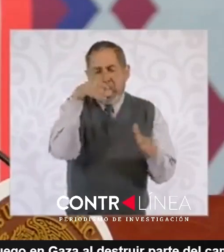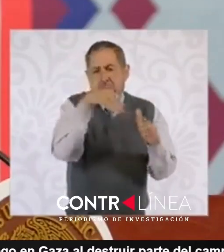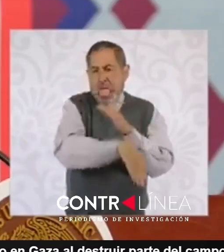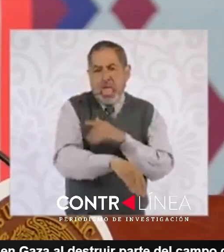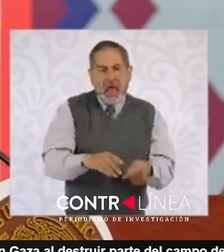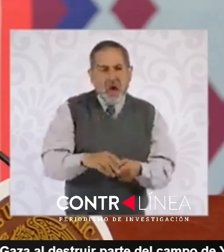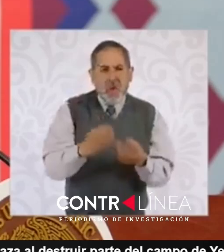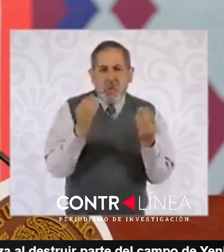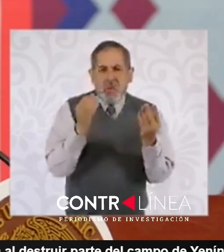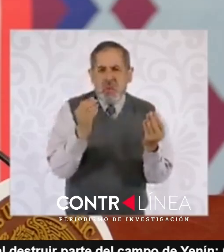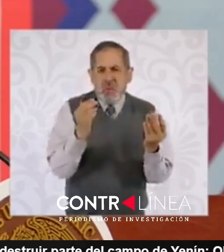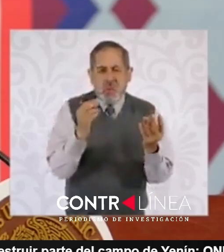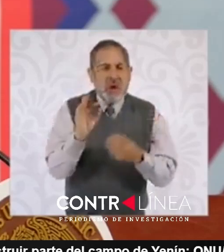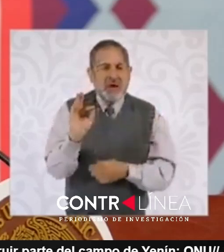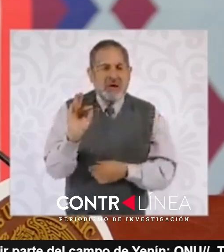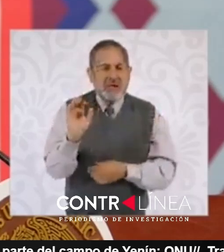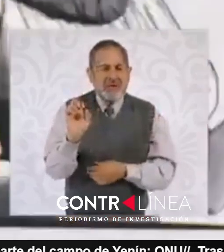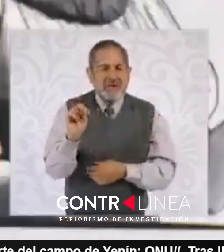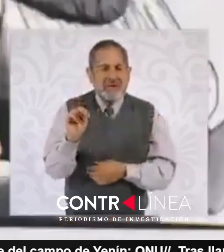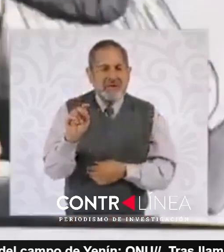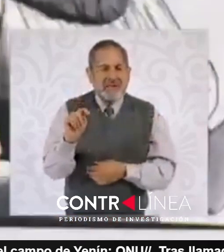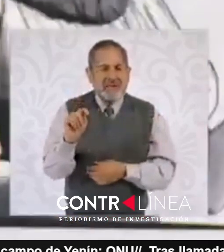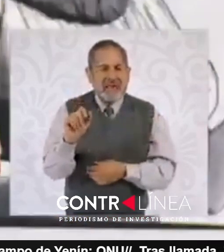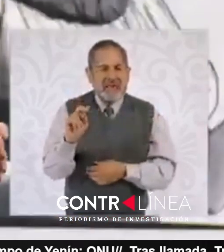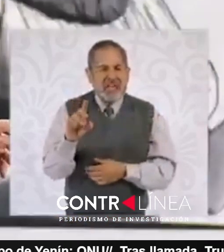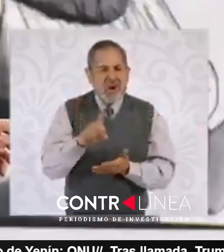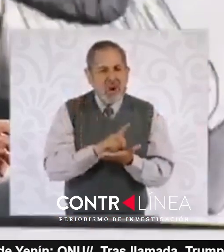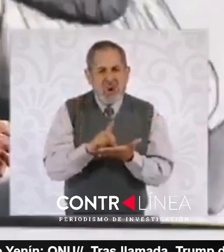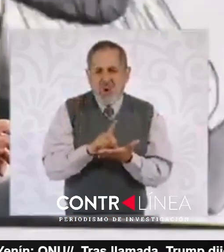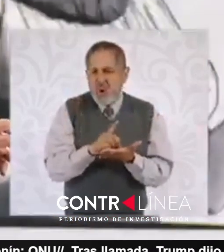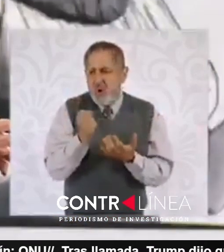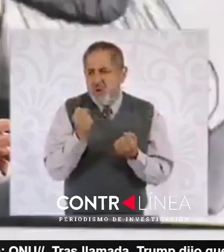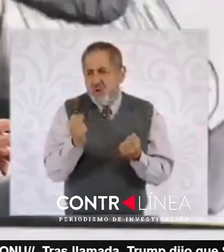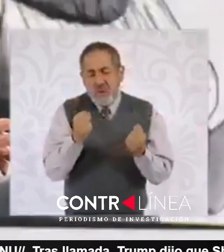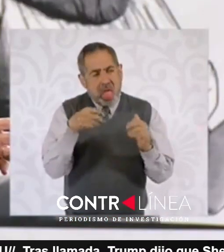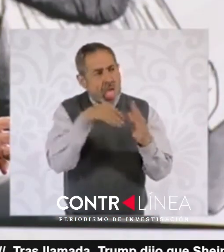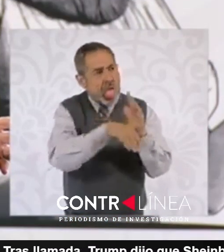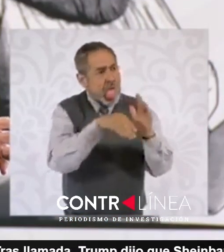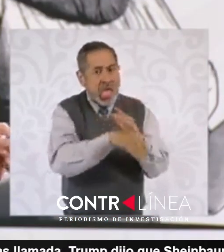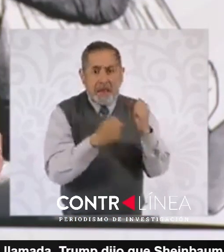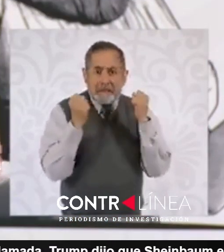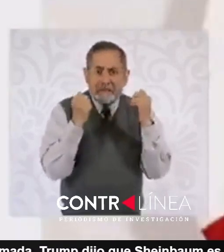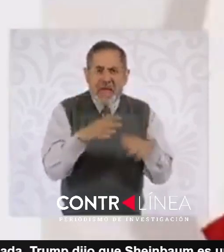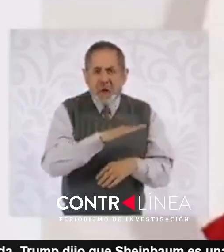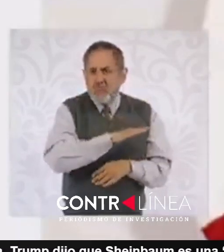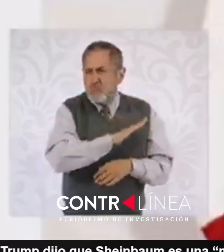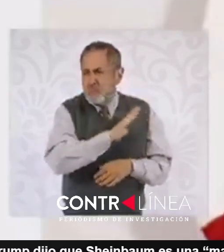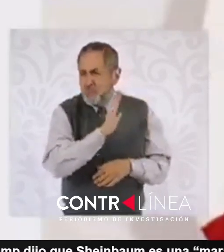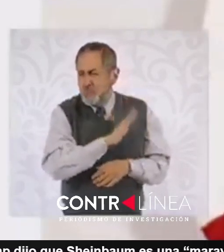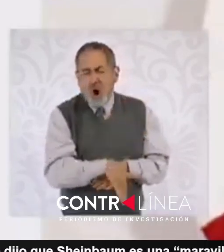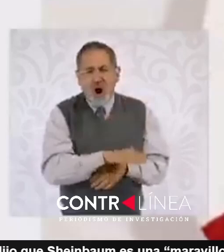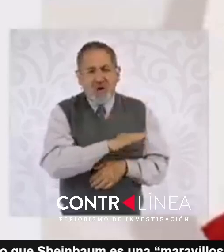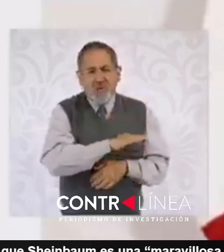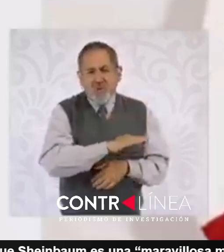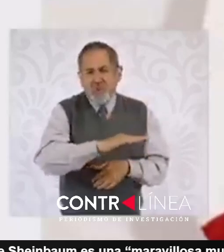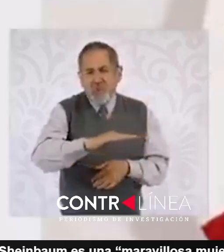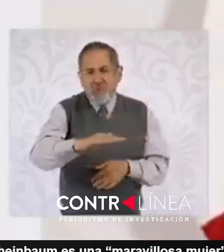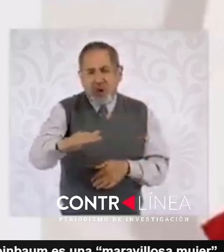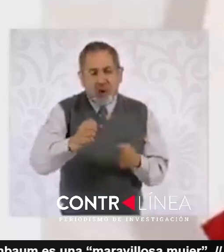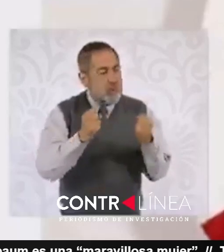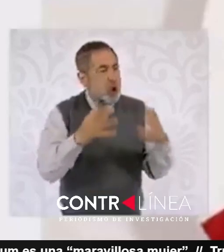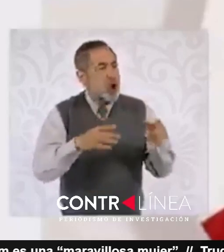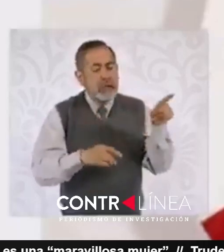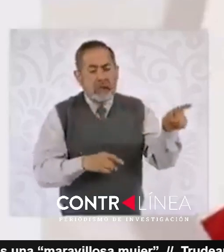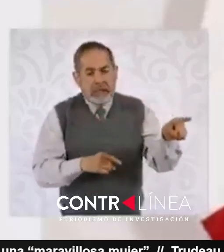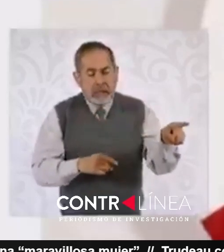consumo de fentanilo que tienen, que está pues llevando a muertes, ¿no?, por sobredosis.